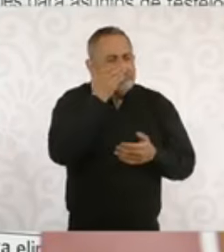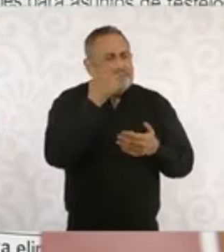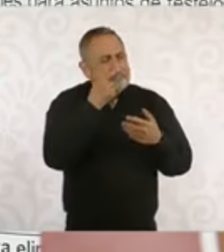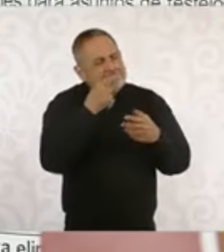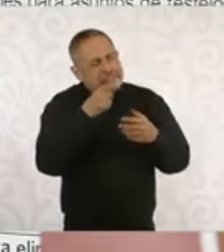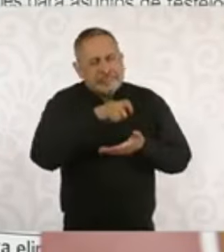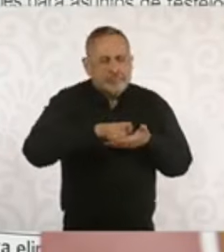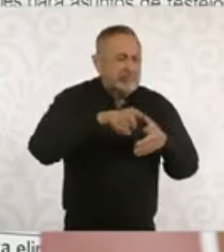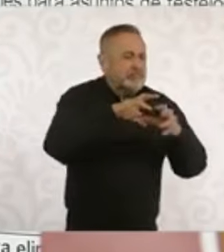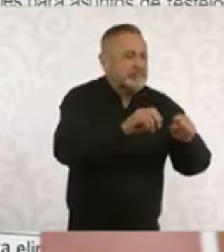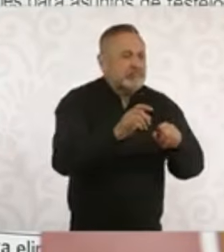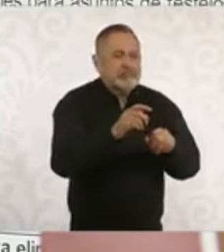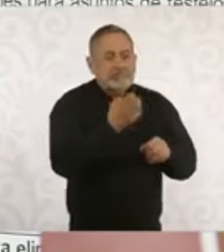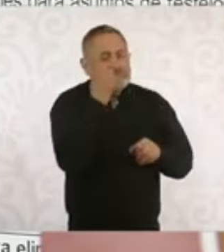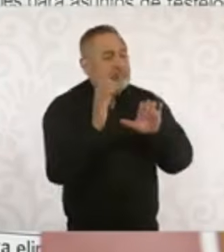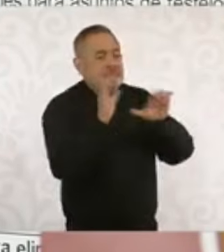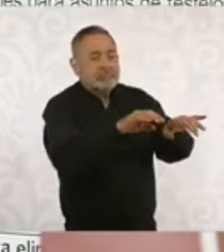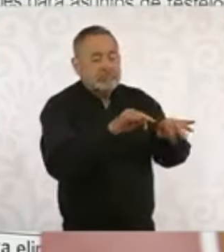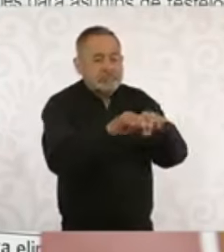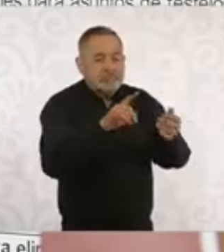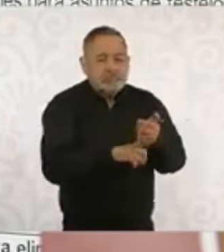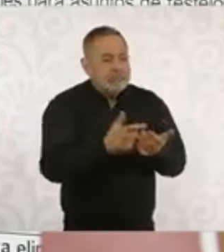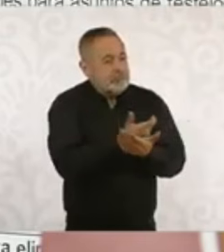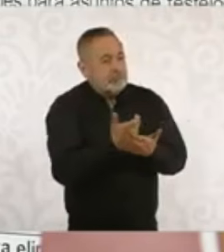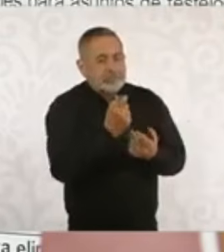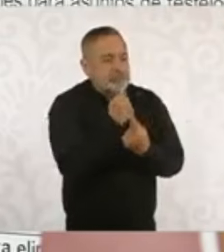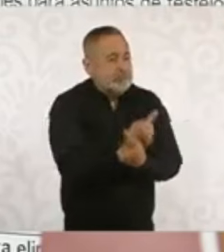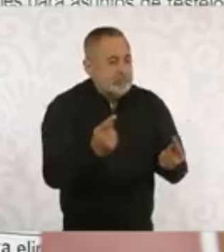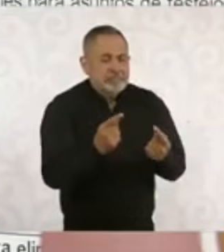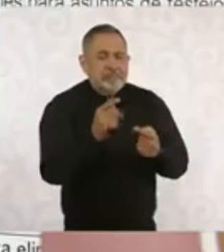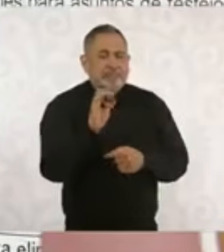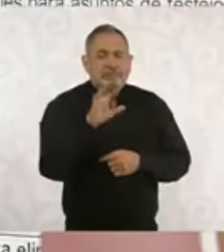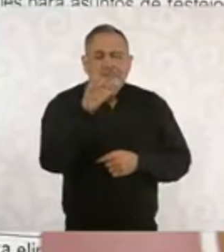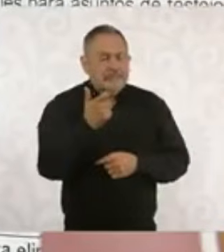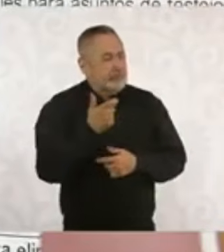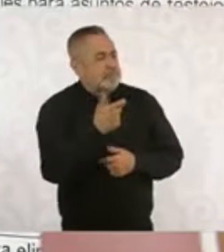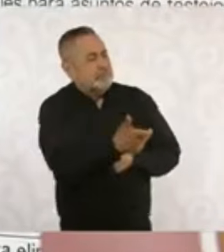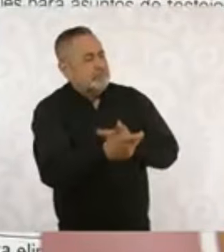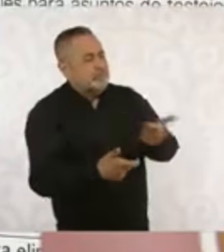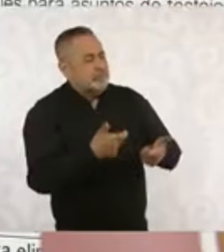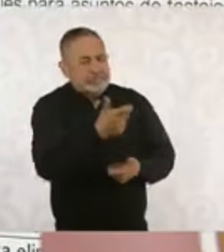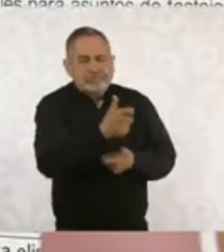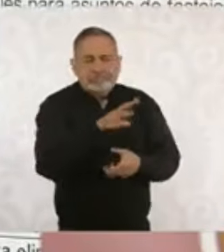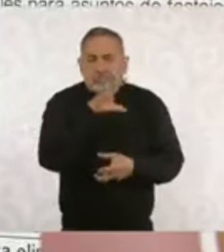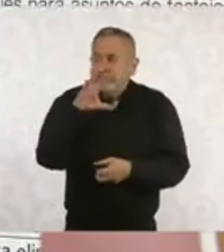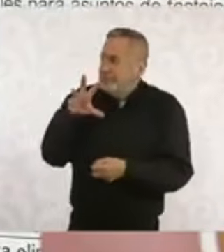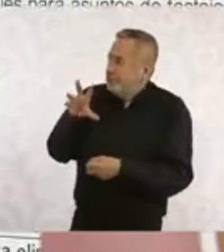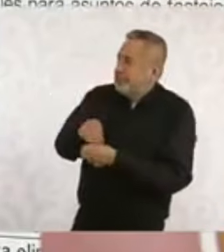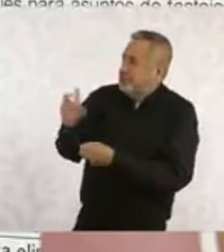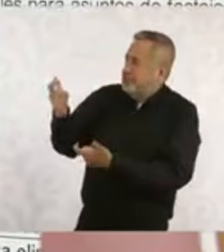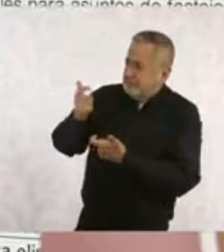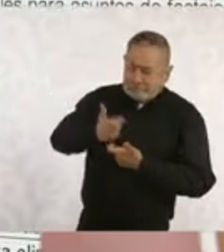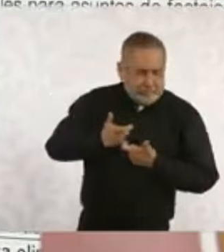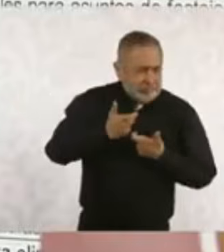funerarios, inscripción en escuelas, pago de colegiaturas y obtención de becas, solicitud de ingreso